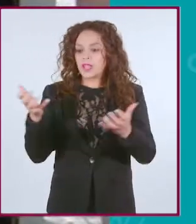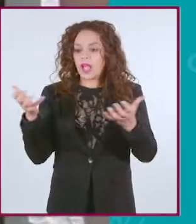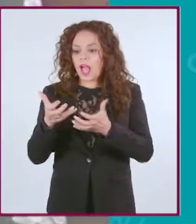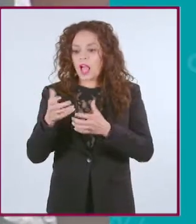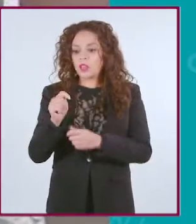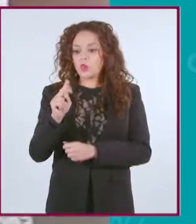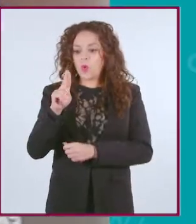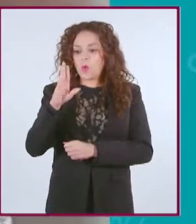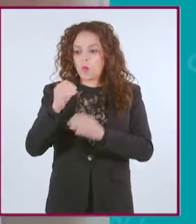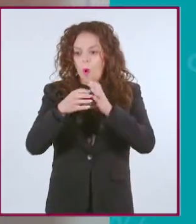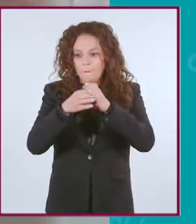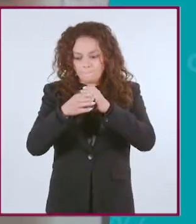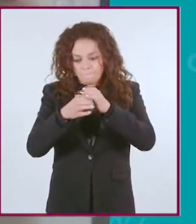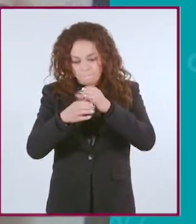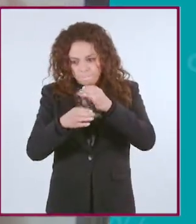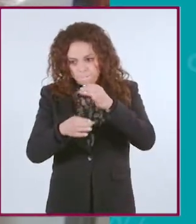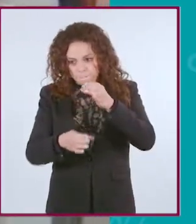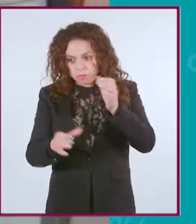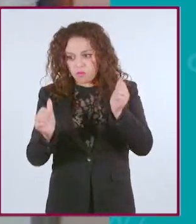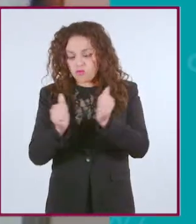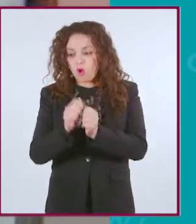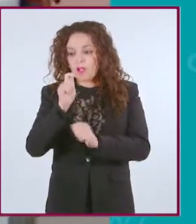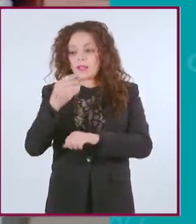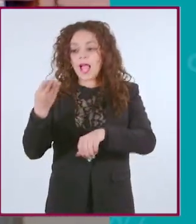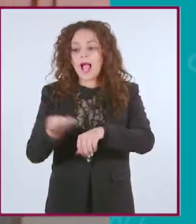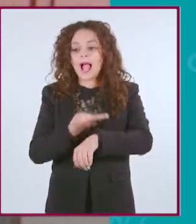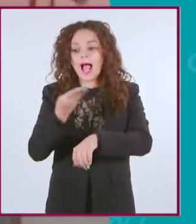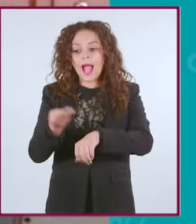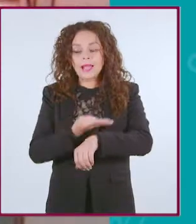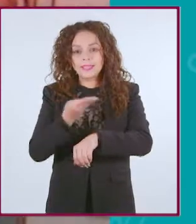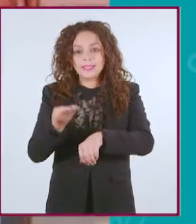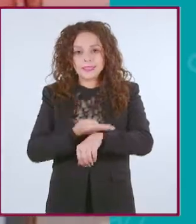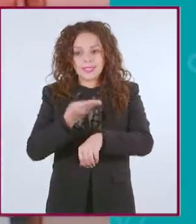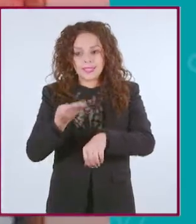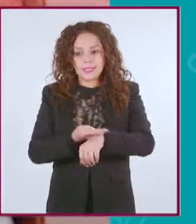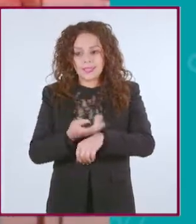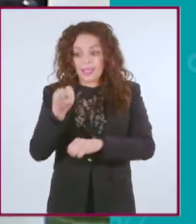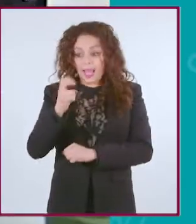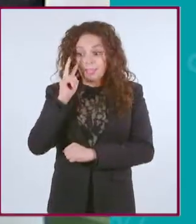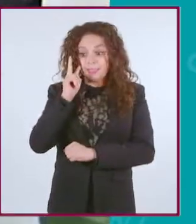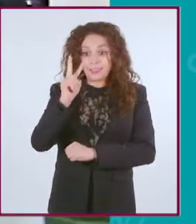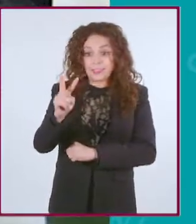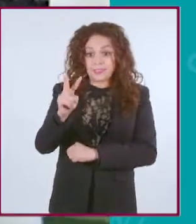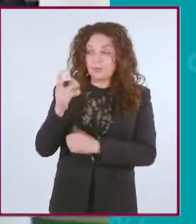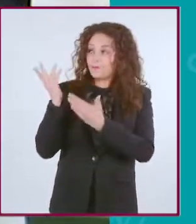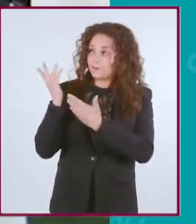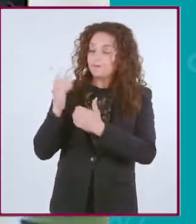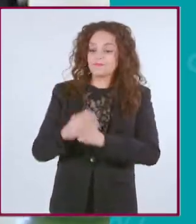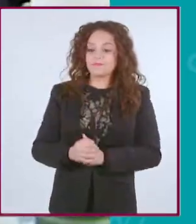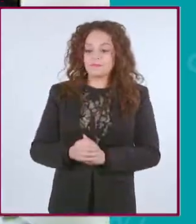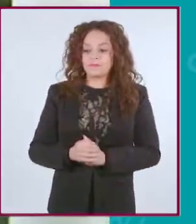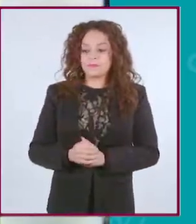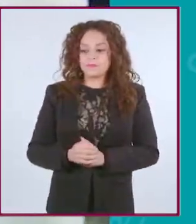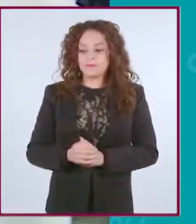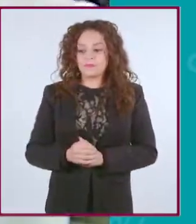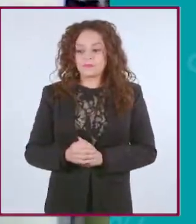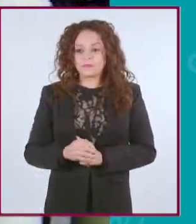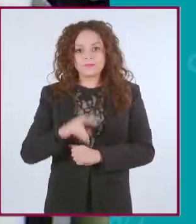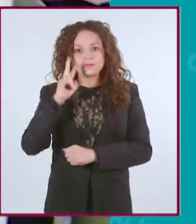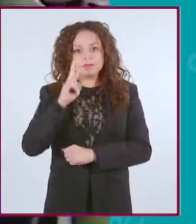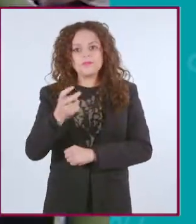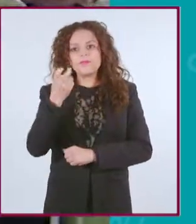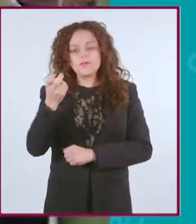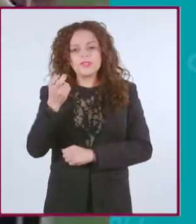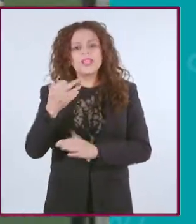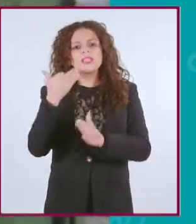con todas las partes de la calceta o el calcetín. ¿Qué es esta parte, no? Así es. Aquí vemos que le hace falta una parte. ¿Esta parte